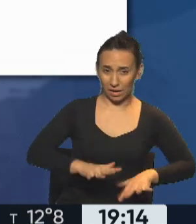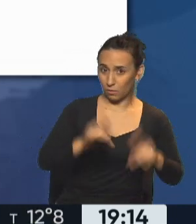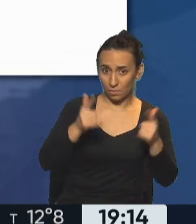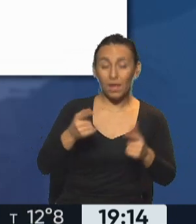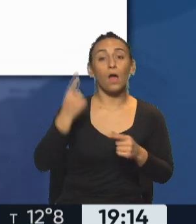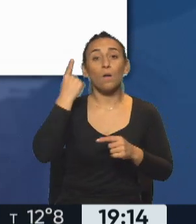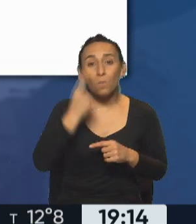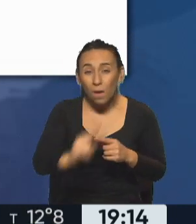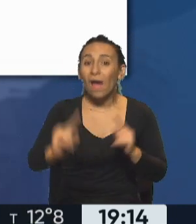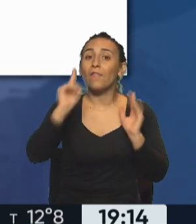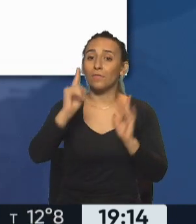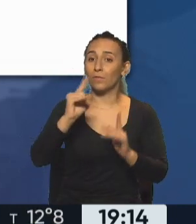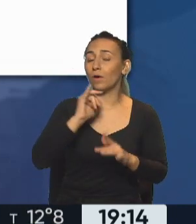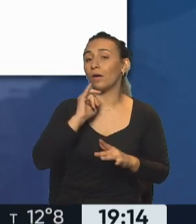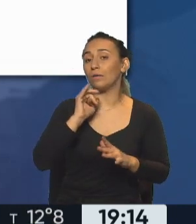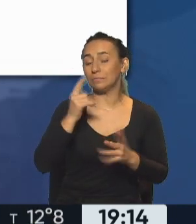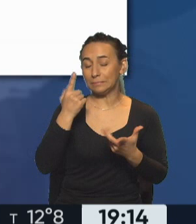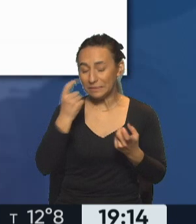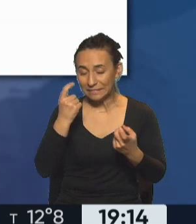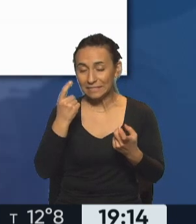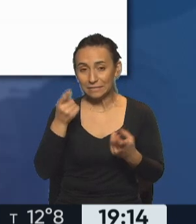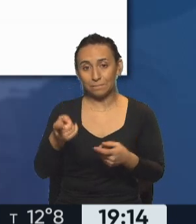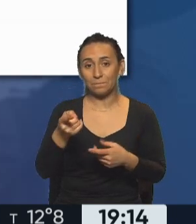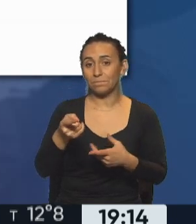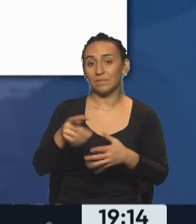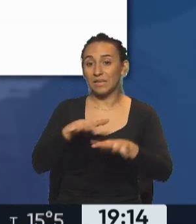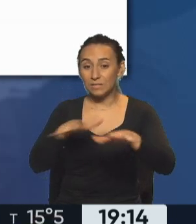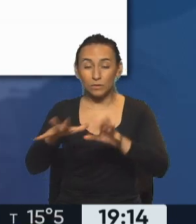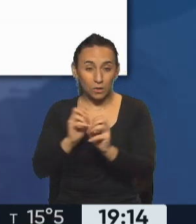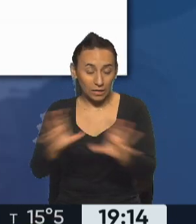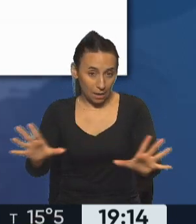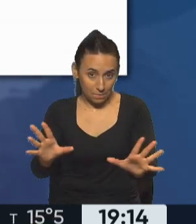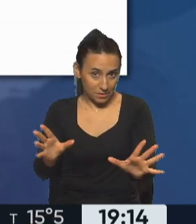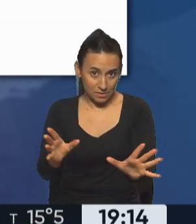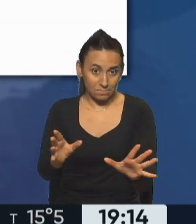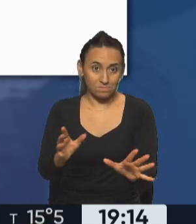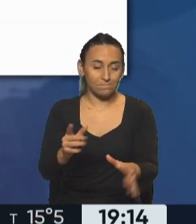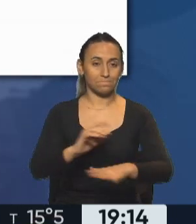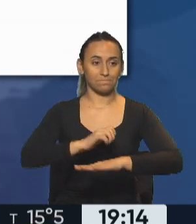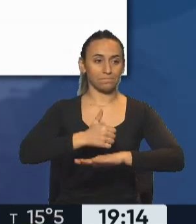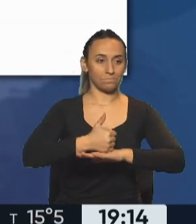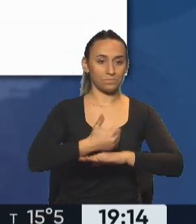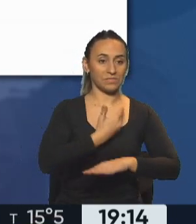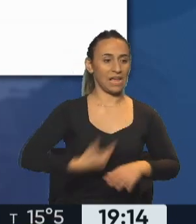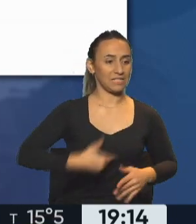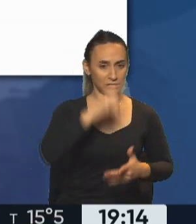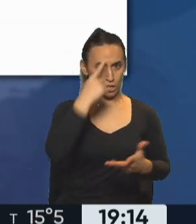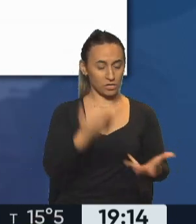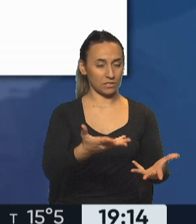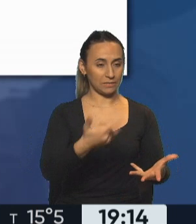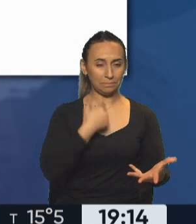cuando se advirtió la gravedad de un compromiso que se contraía frente a la nación, se aceleró una carrera